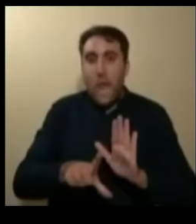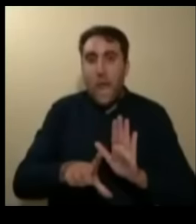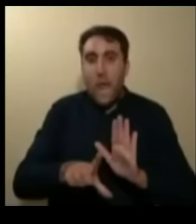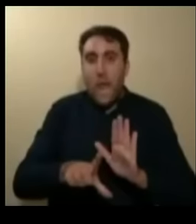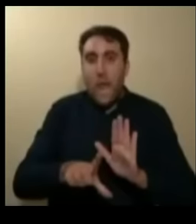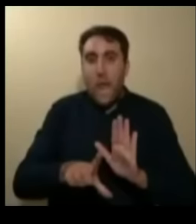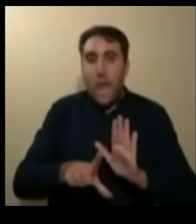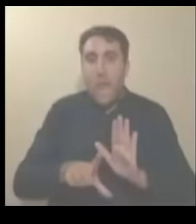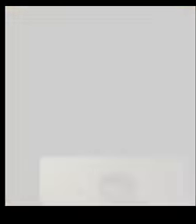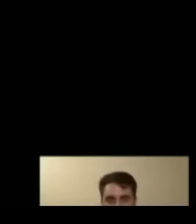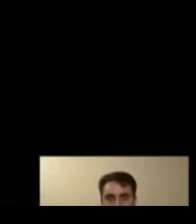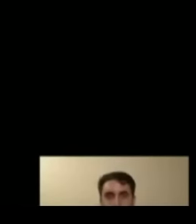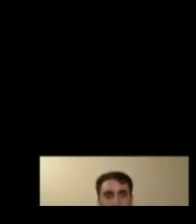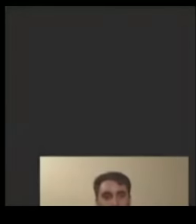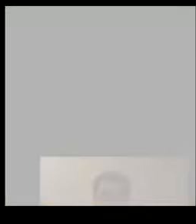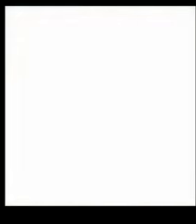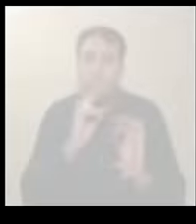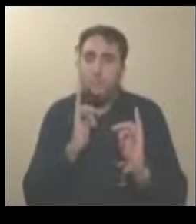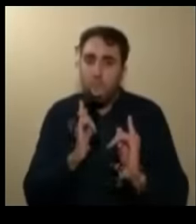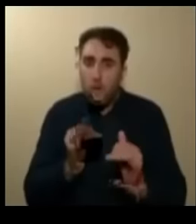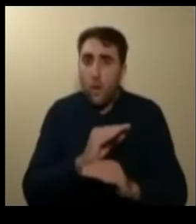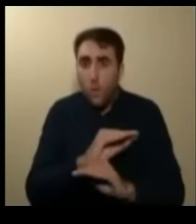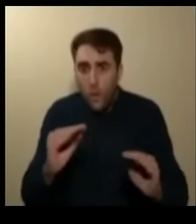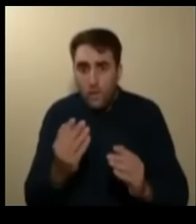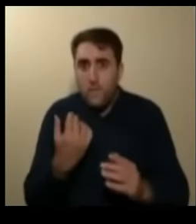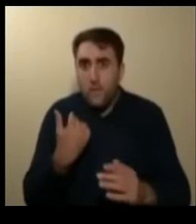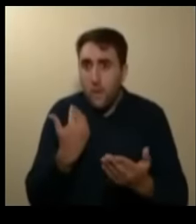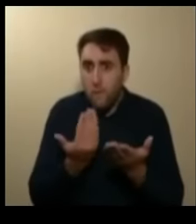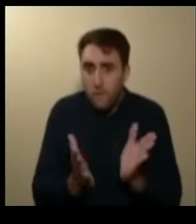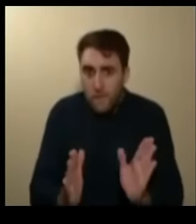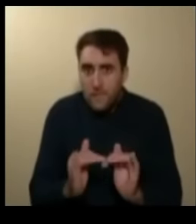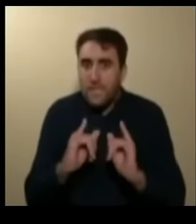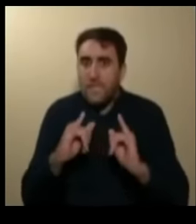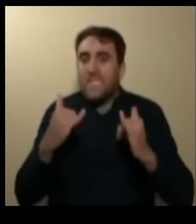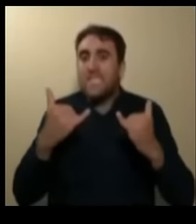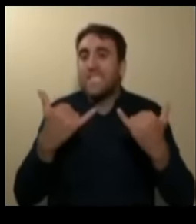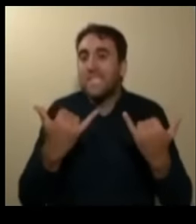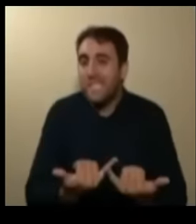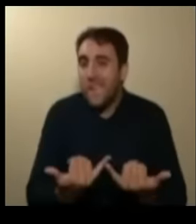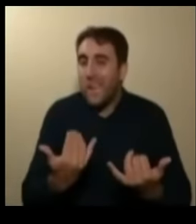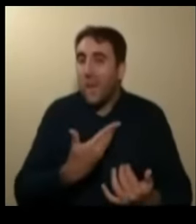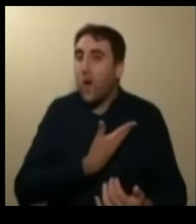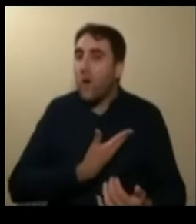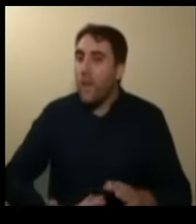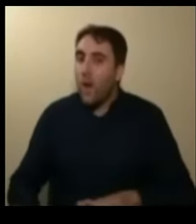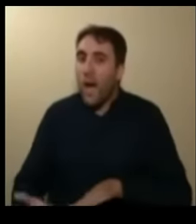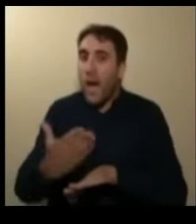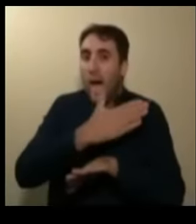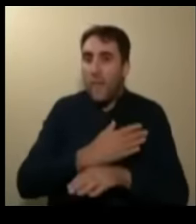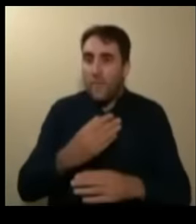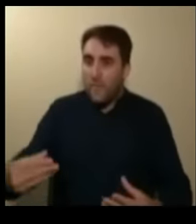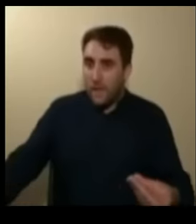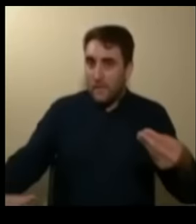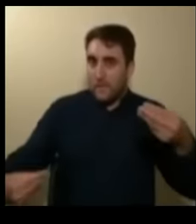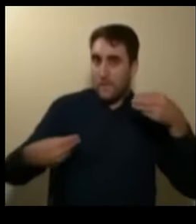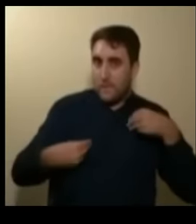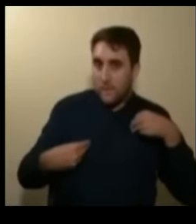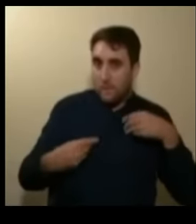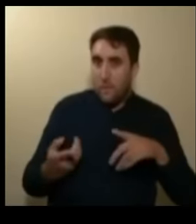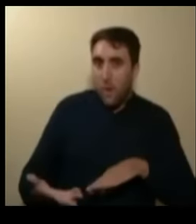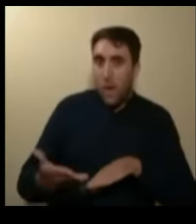la vigencia correspondiente. Fue así entonces que el gobierno, ya de antemano, antes de asumir, puso a consideración de la